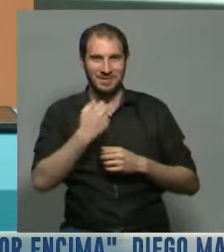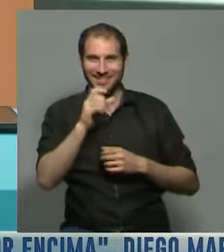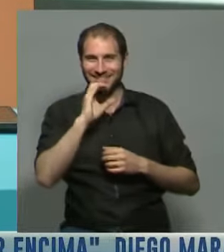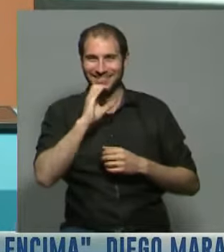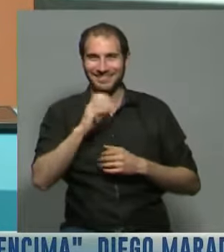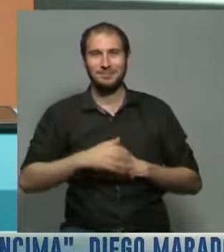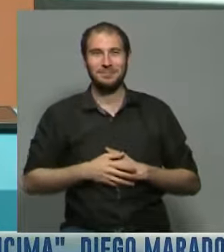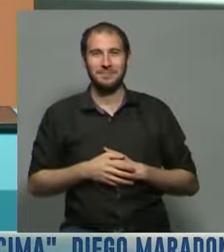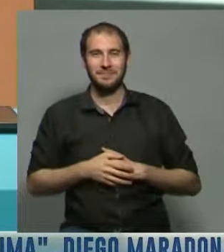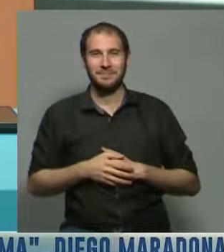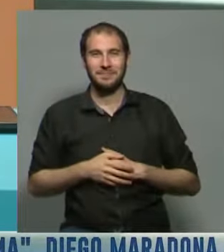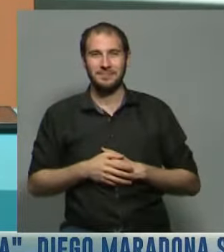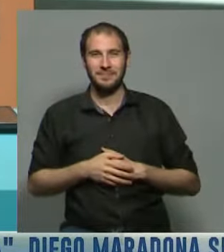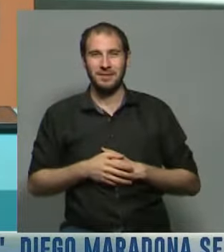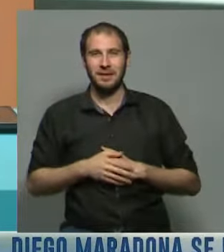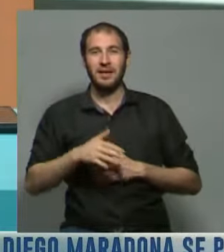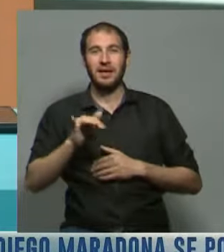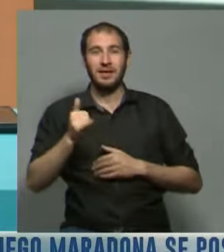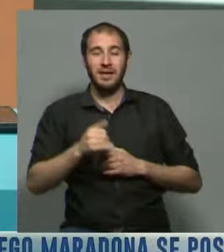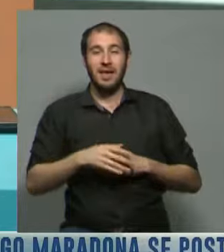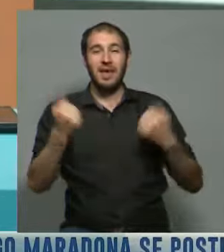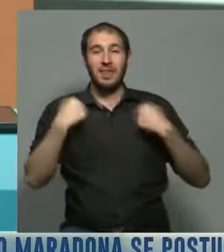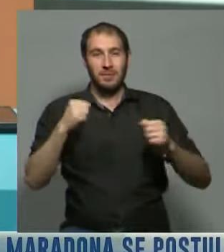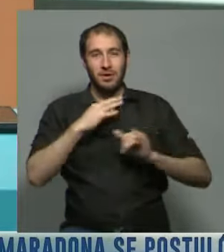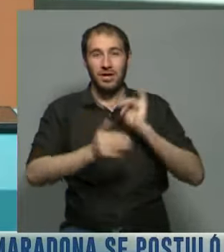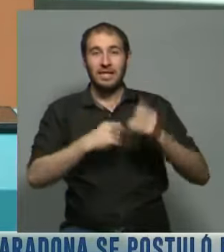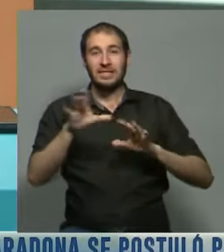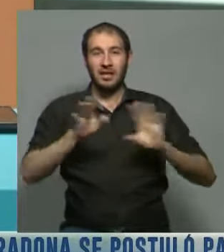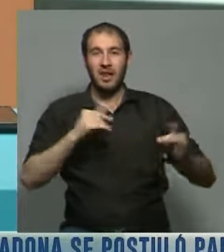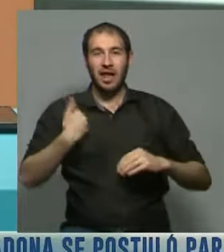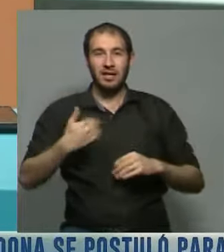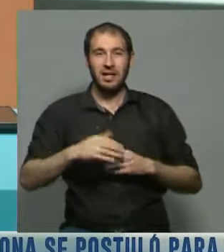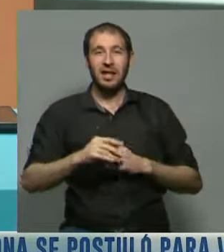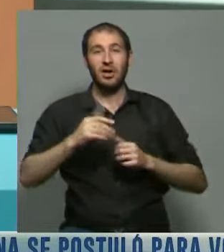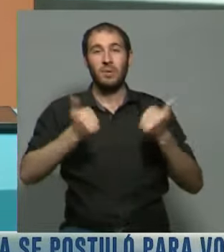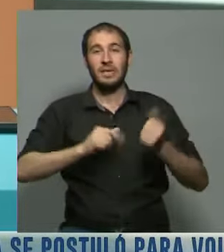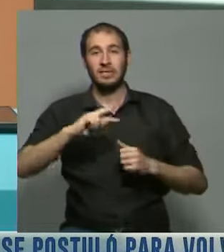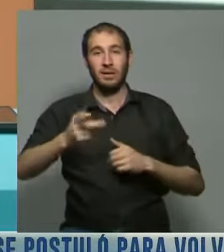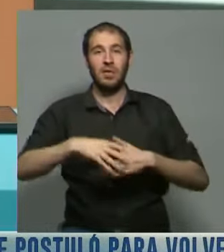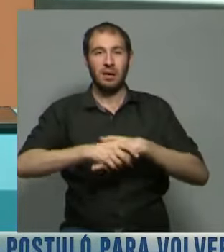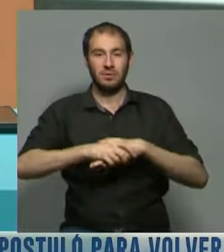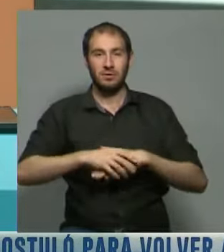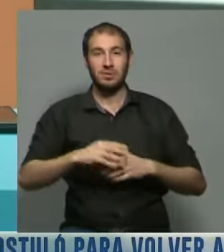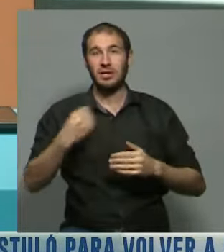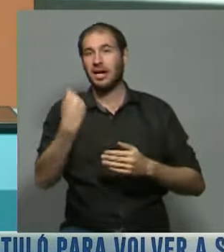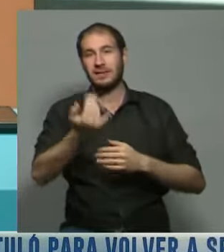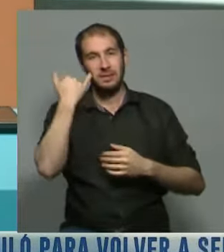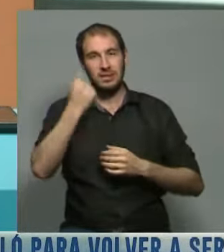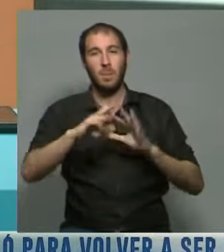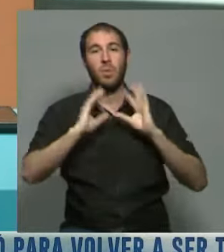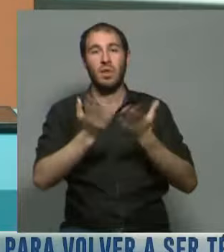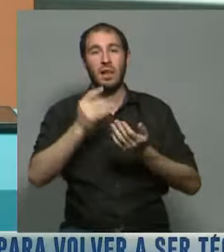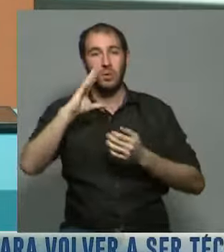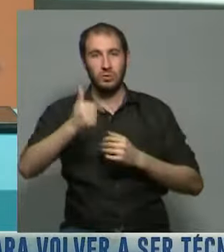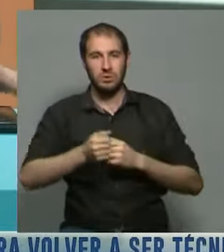que lo ha hecho. Bueno, sí, hay que hablar de deporte porque justamente la selección argentina jugó su segundo partido amistoso, ya clasificado al Mundial de